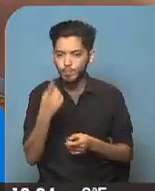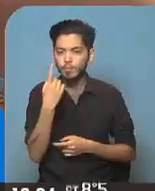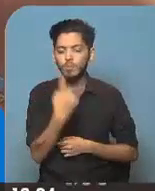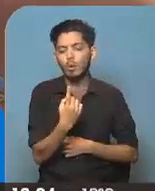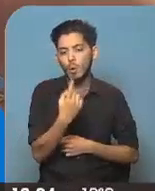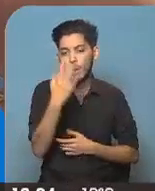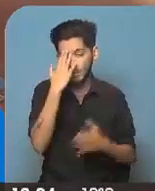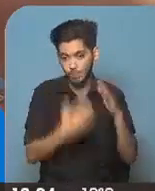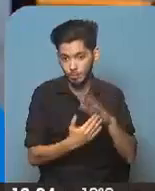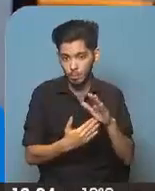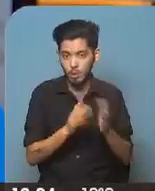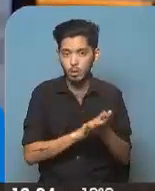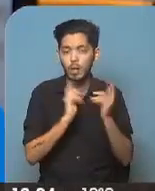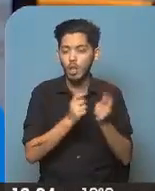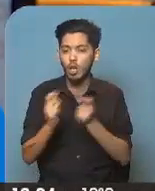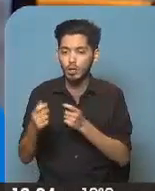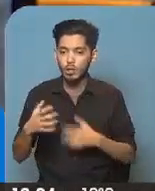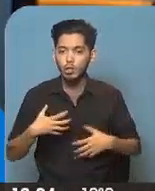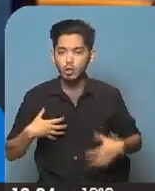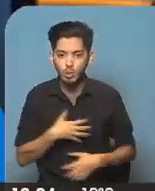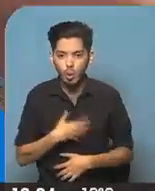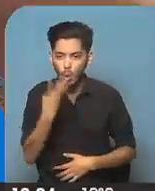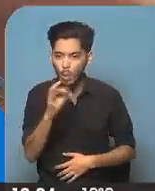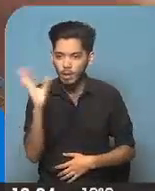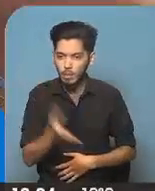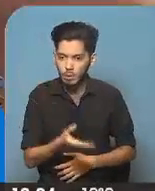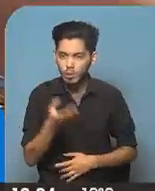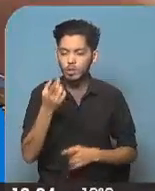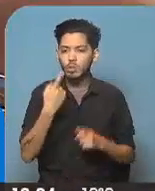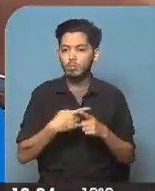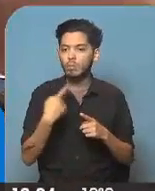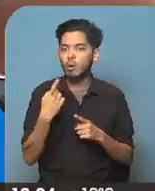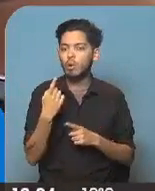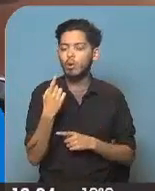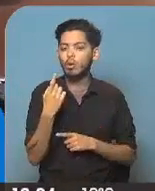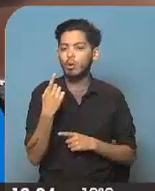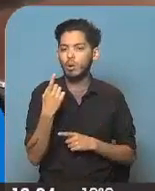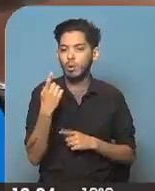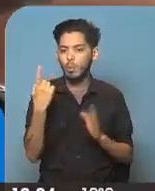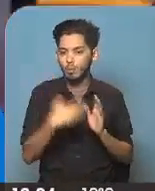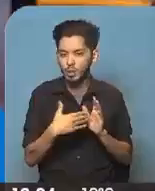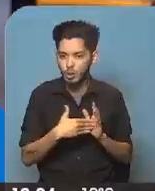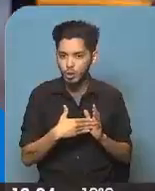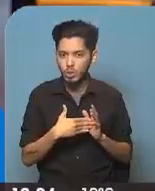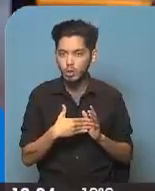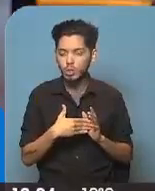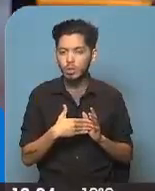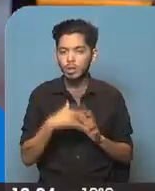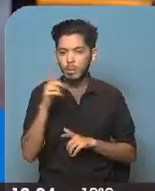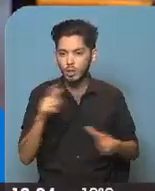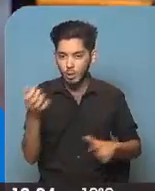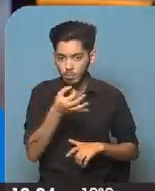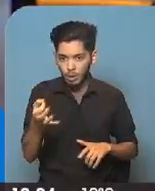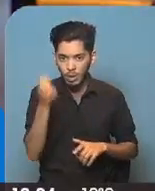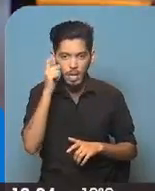la cabeza de lo que es donación de órganos tienen 40 por 70 y por otro lado la idiosincrasia de los